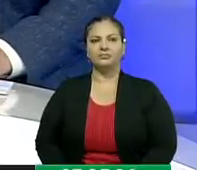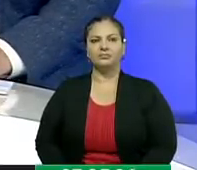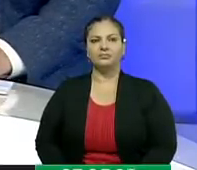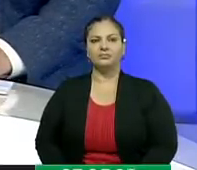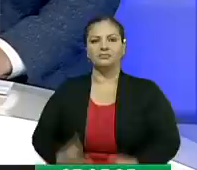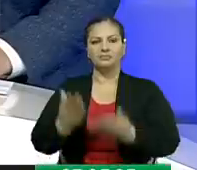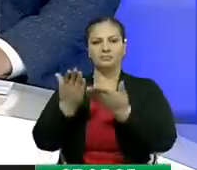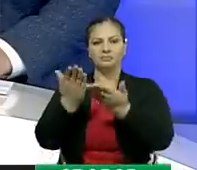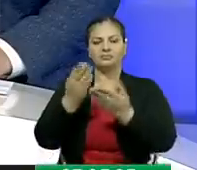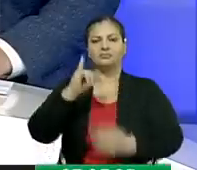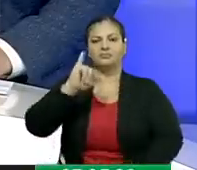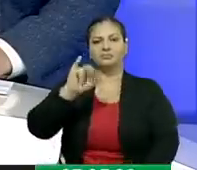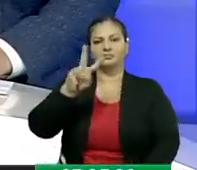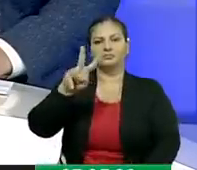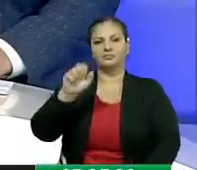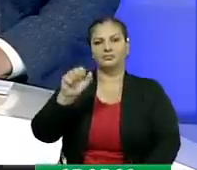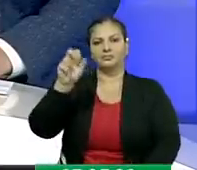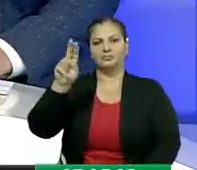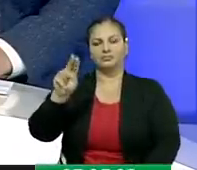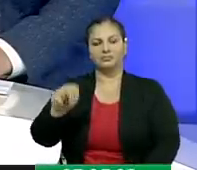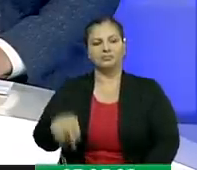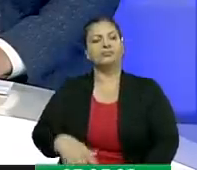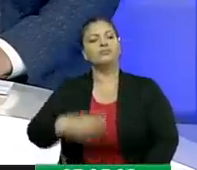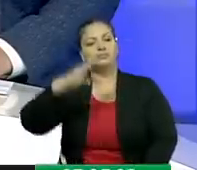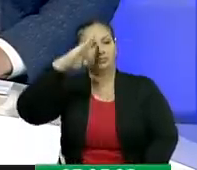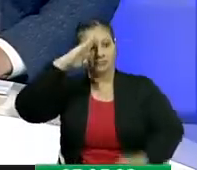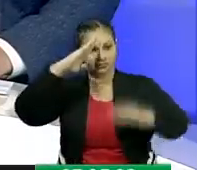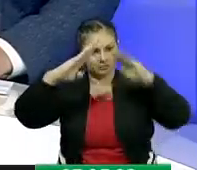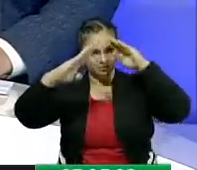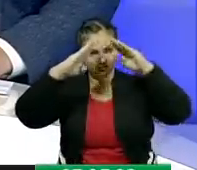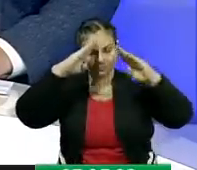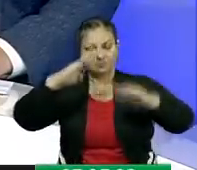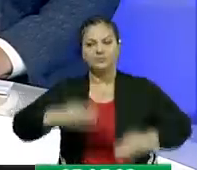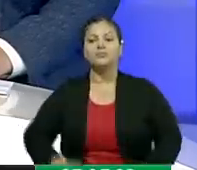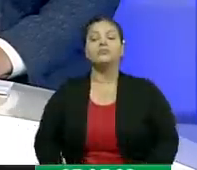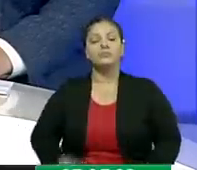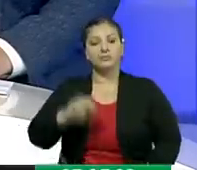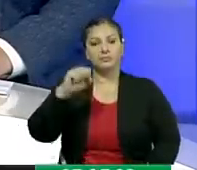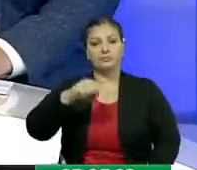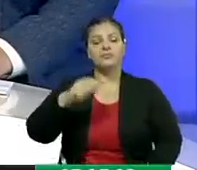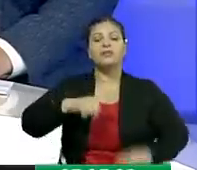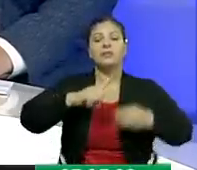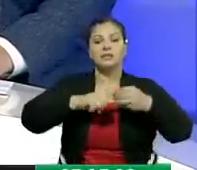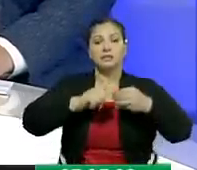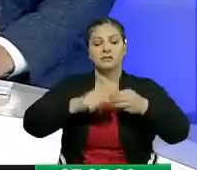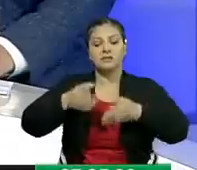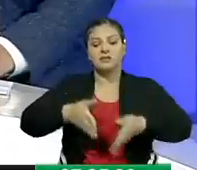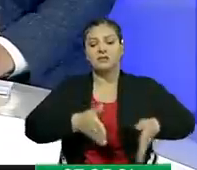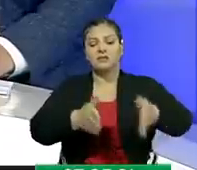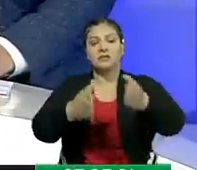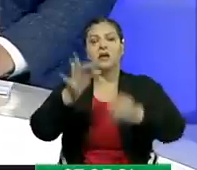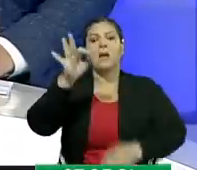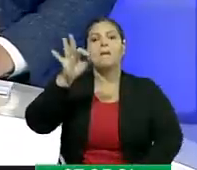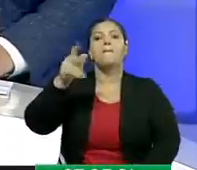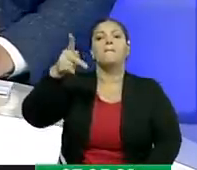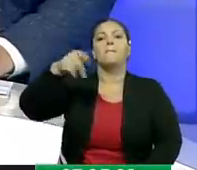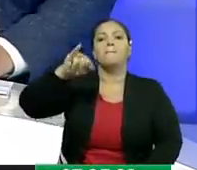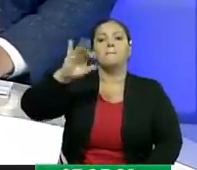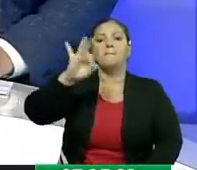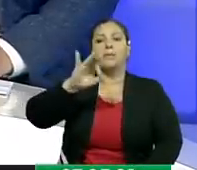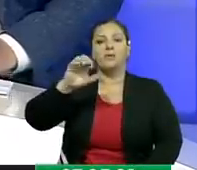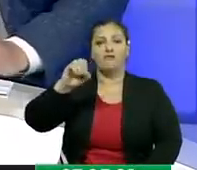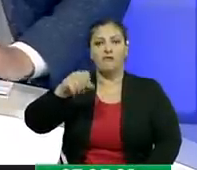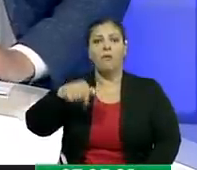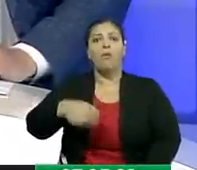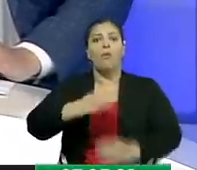Hola, ¿qué tal? Buenos días. Sí, en efecto, nos encontramos en la vía Pifo-Papayacta, donde lamentablemente se registró un accidente de